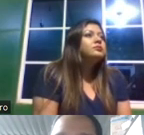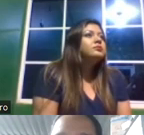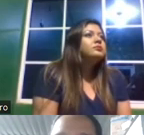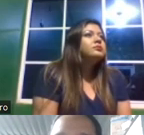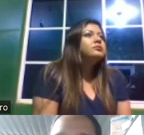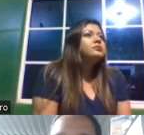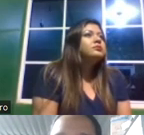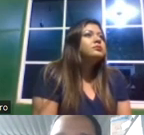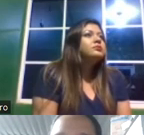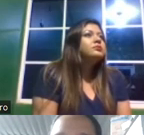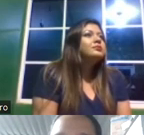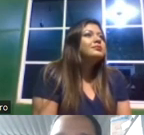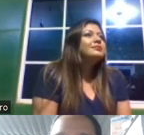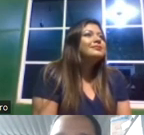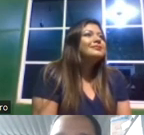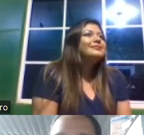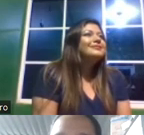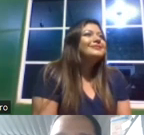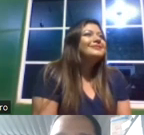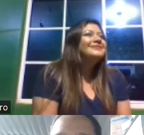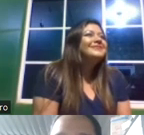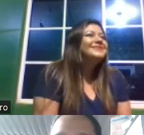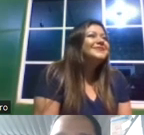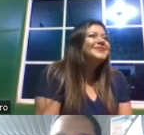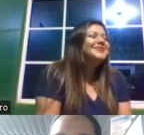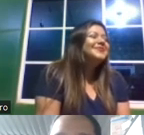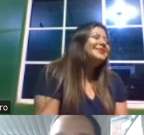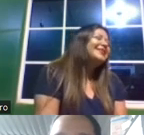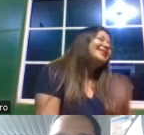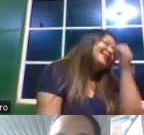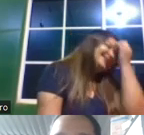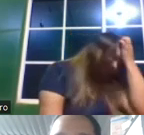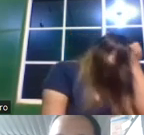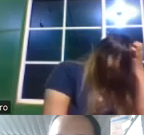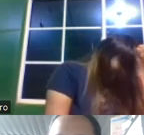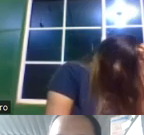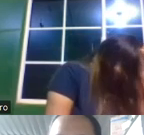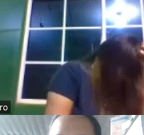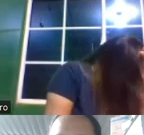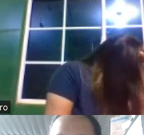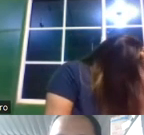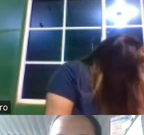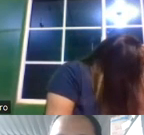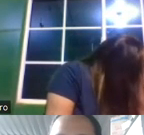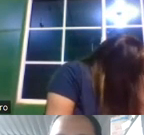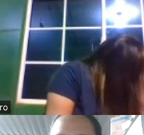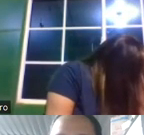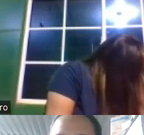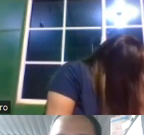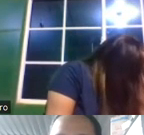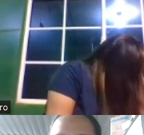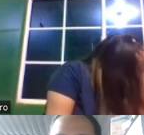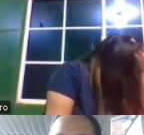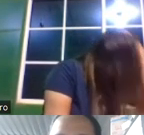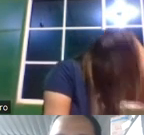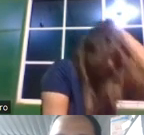aprendido mucho, ¿verdad? El poder escucharles a ustedes sobre sus experiencias. Tres cosas únicamente yo le comparto. No